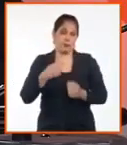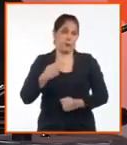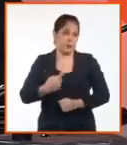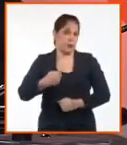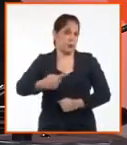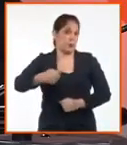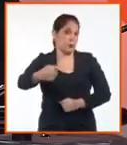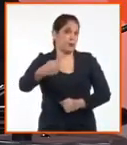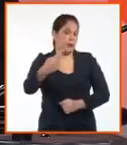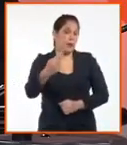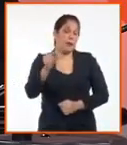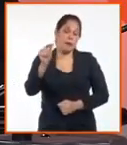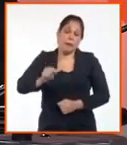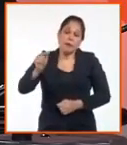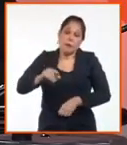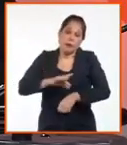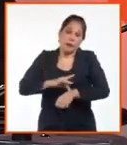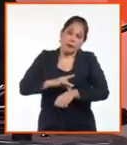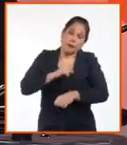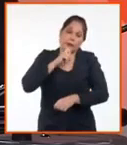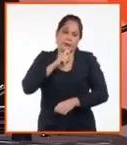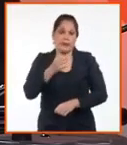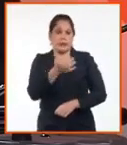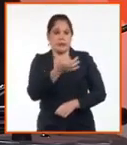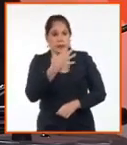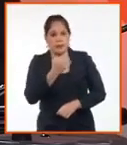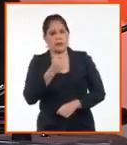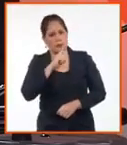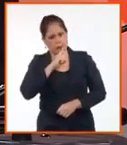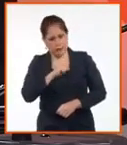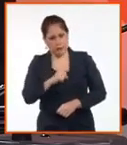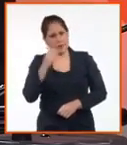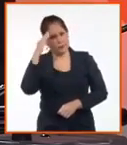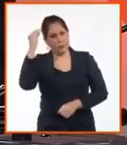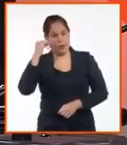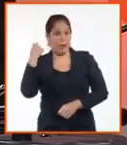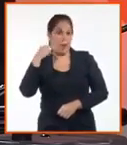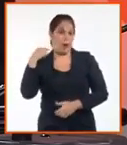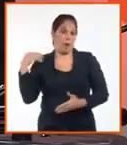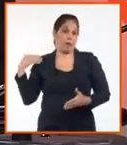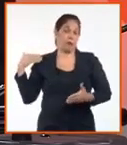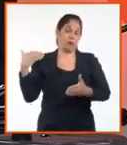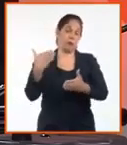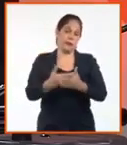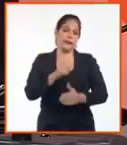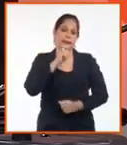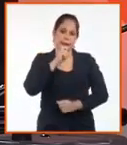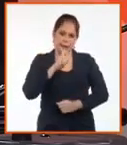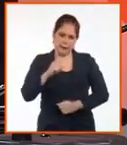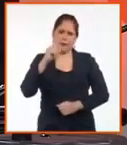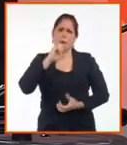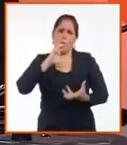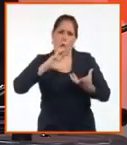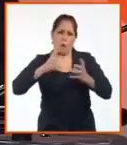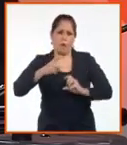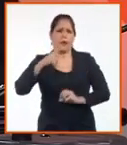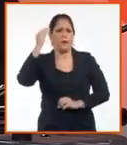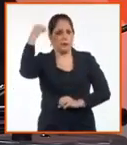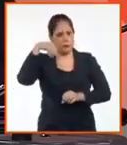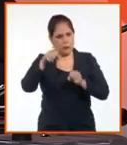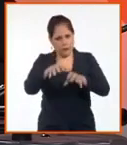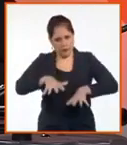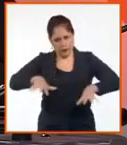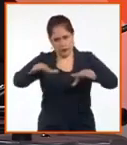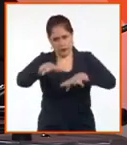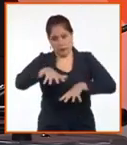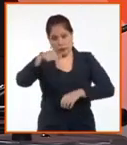muchos cubanos la situación en los últimos años ha sido bastante compleja y por supuesto la de este